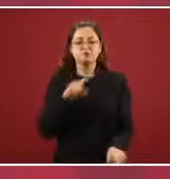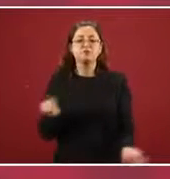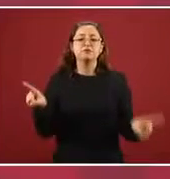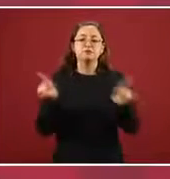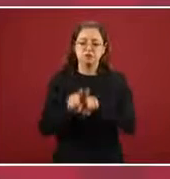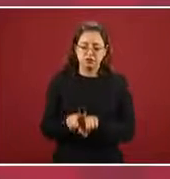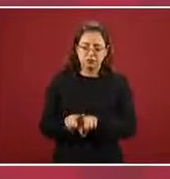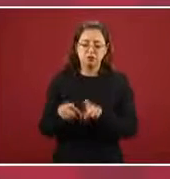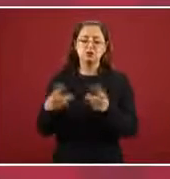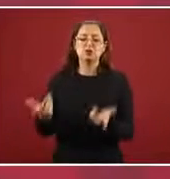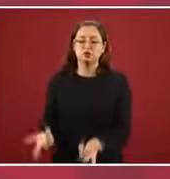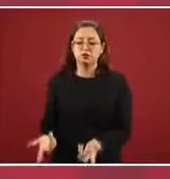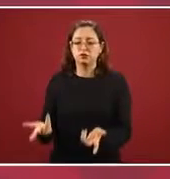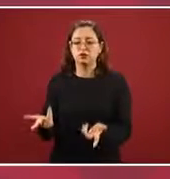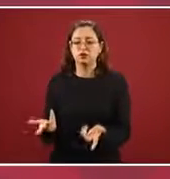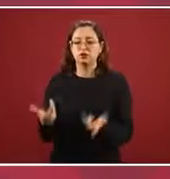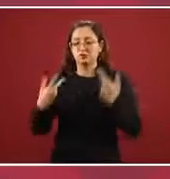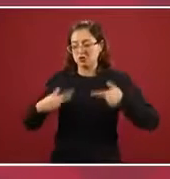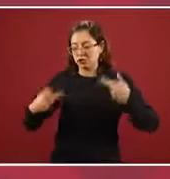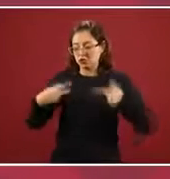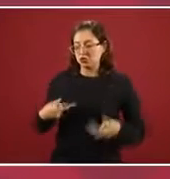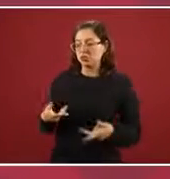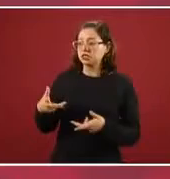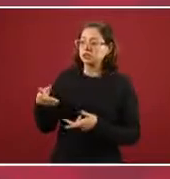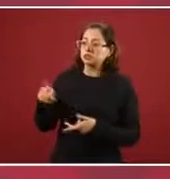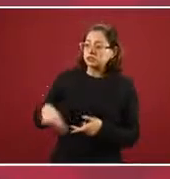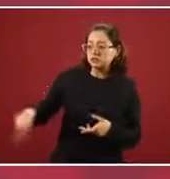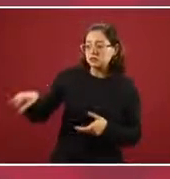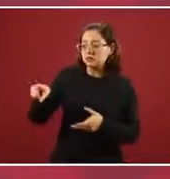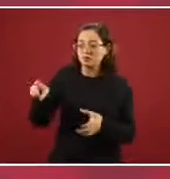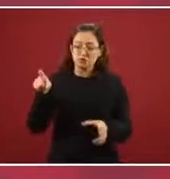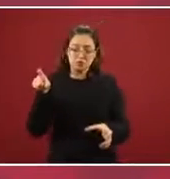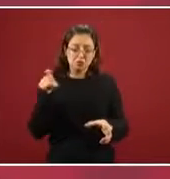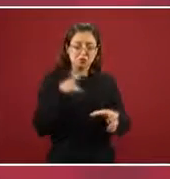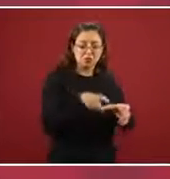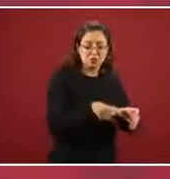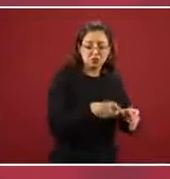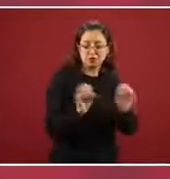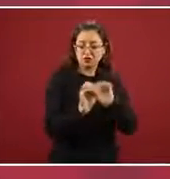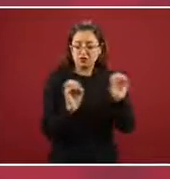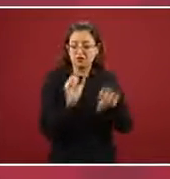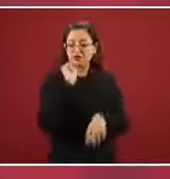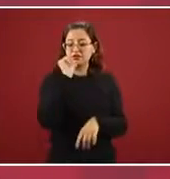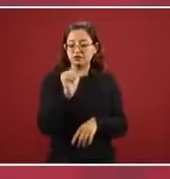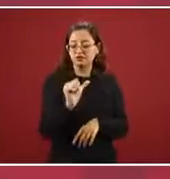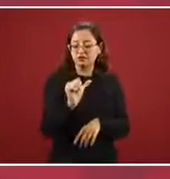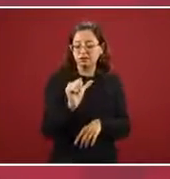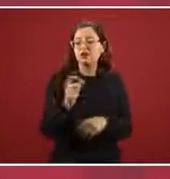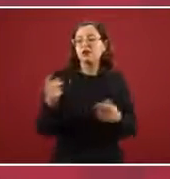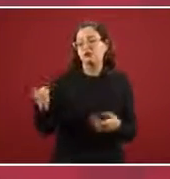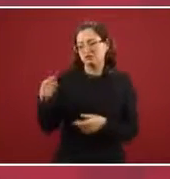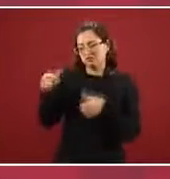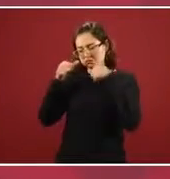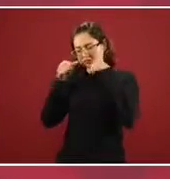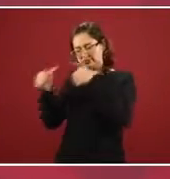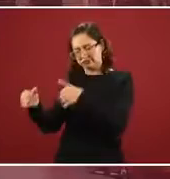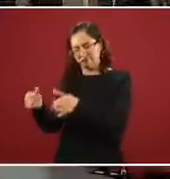población sin médicos, sin seguridad